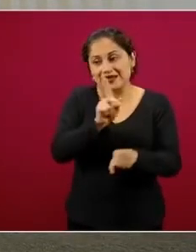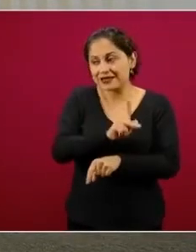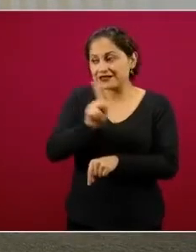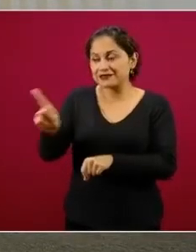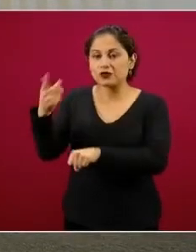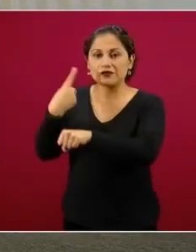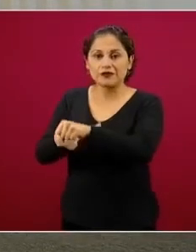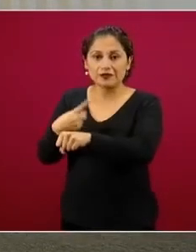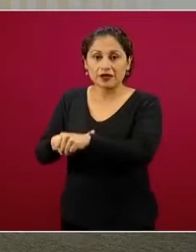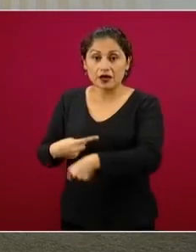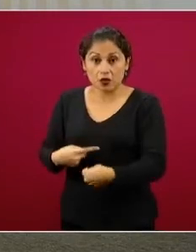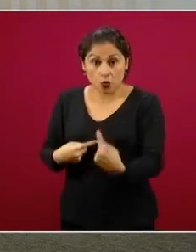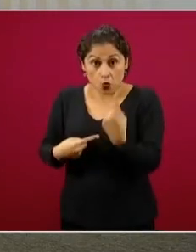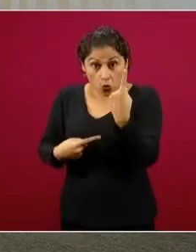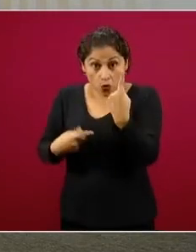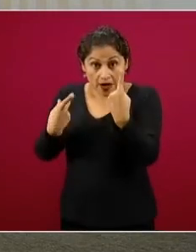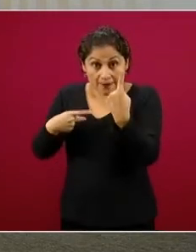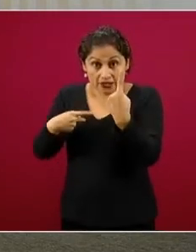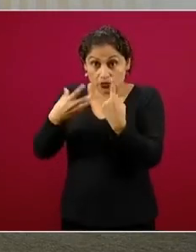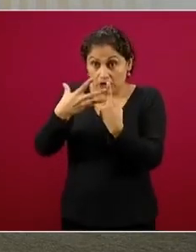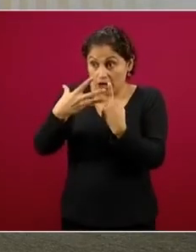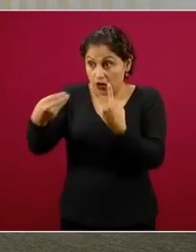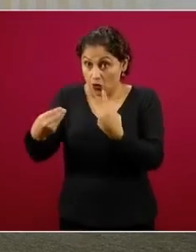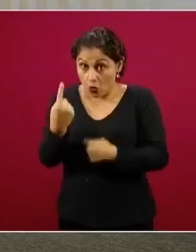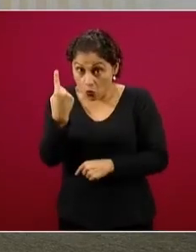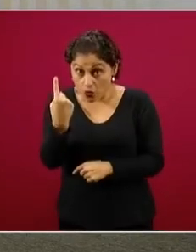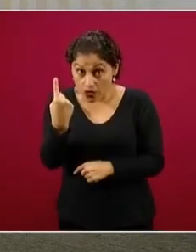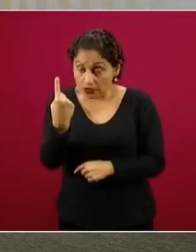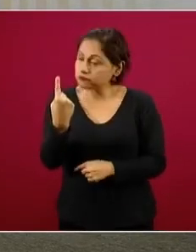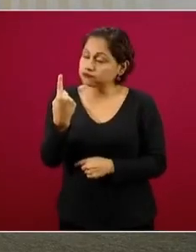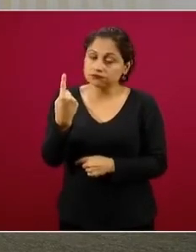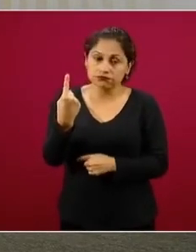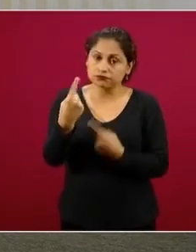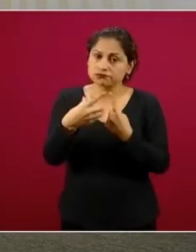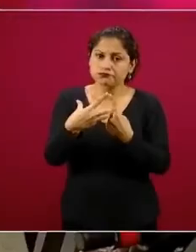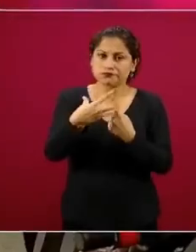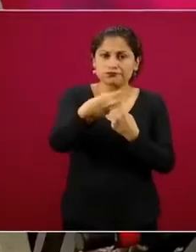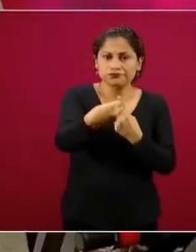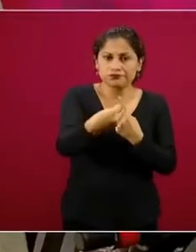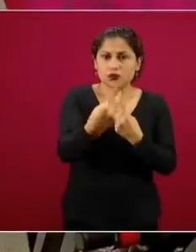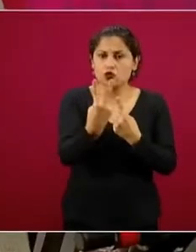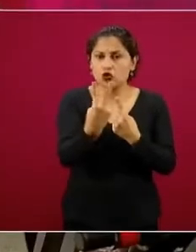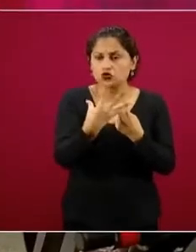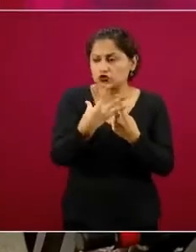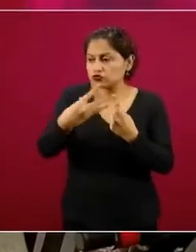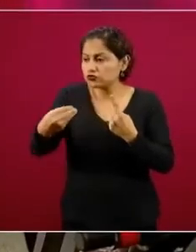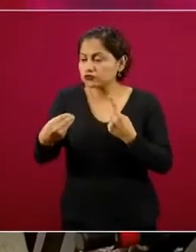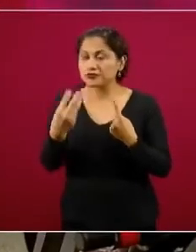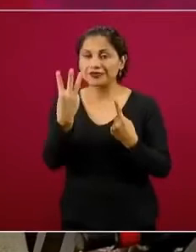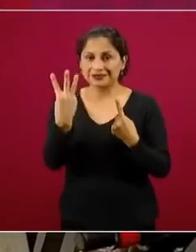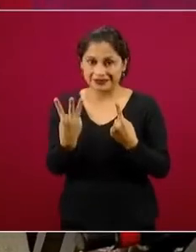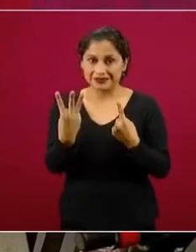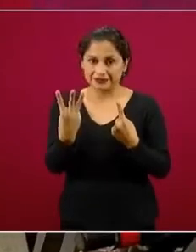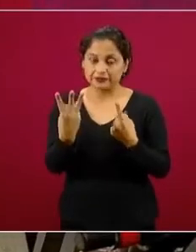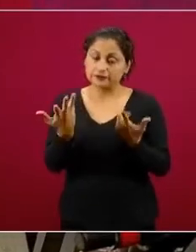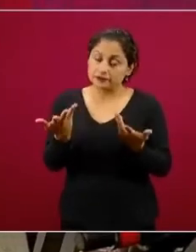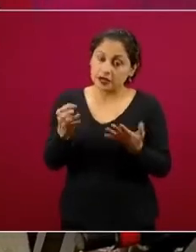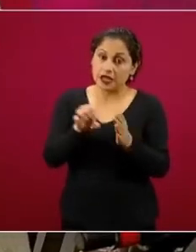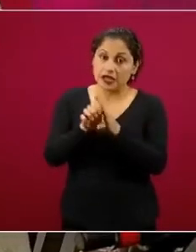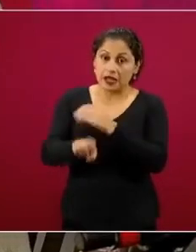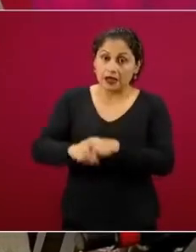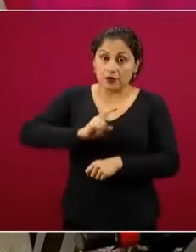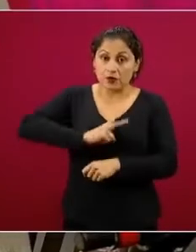caso, no contagia nada más a una, posiblemente contagia a 2 o 3, concretamente COVID, el virus